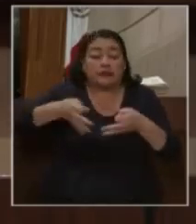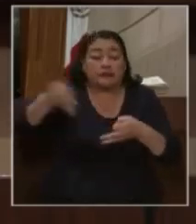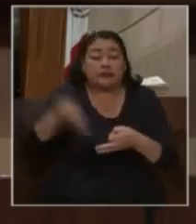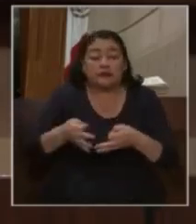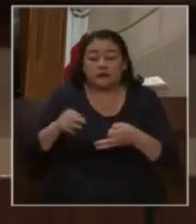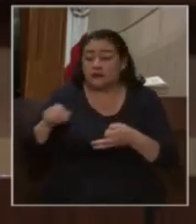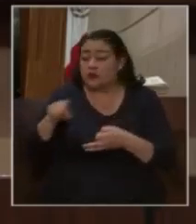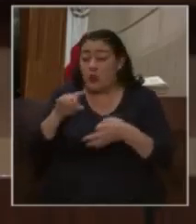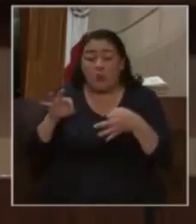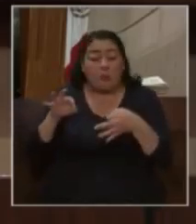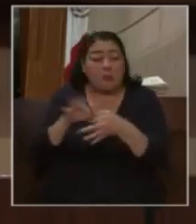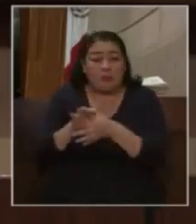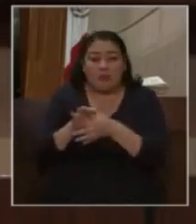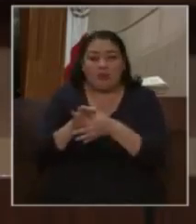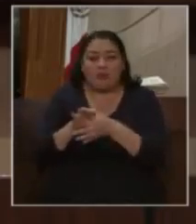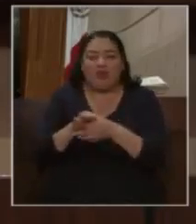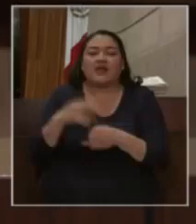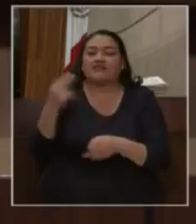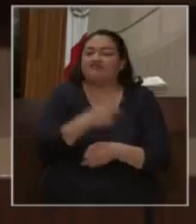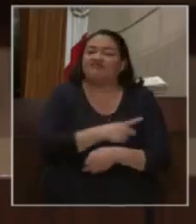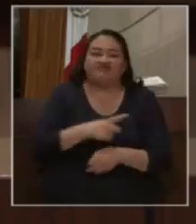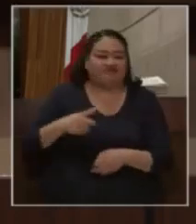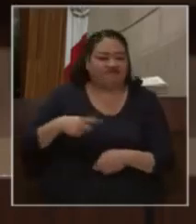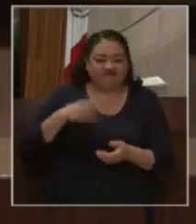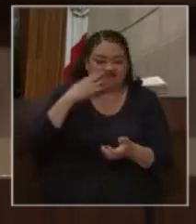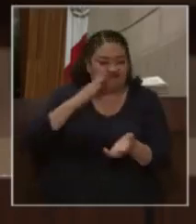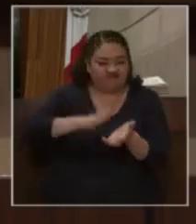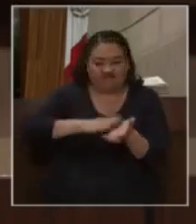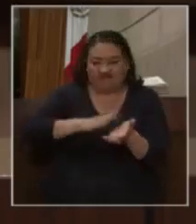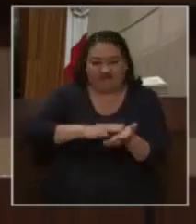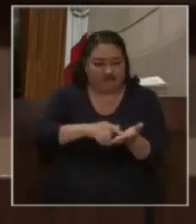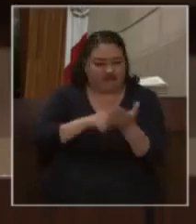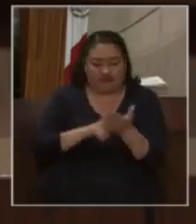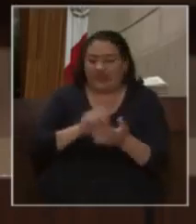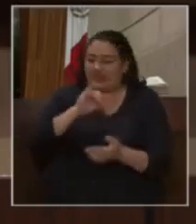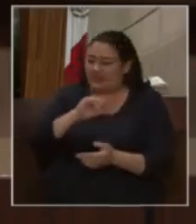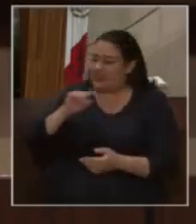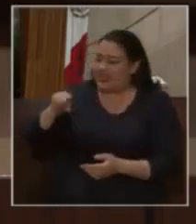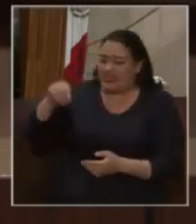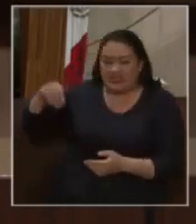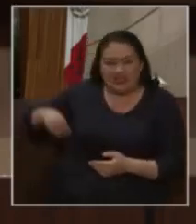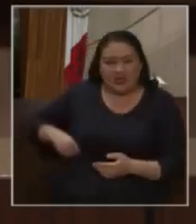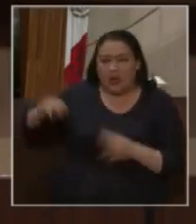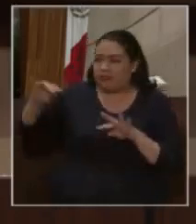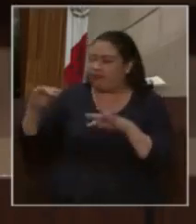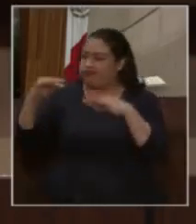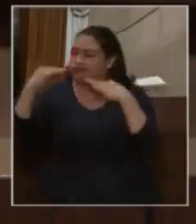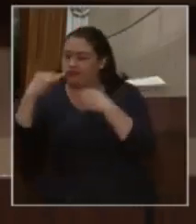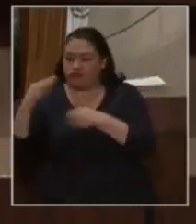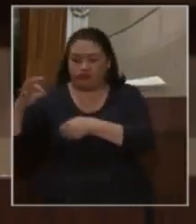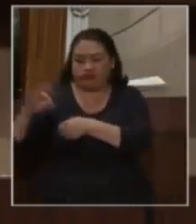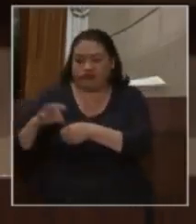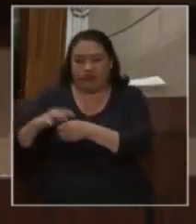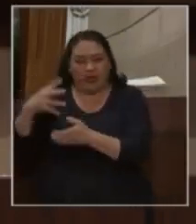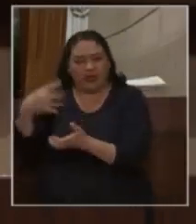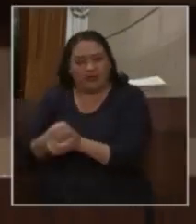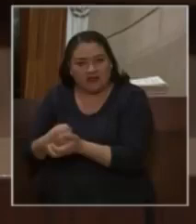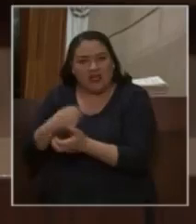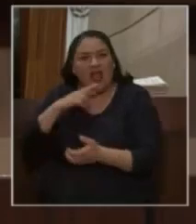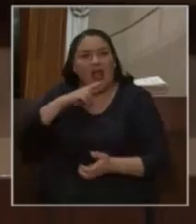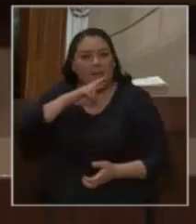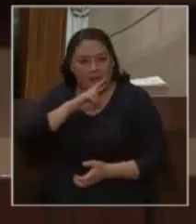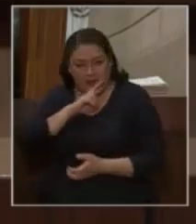consistía precisamente en la acreditación de un beneficio directo o interés